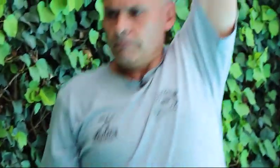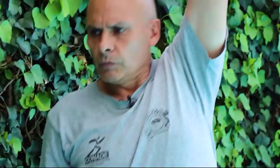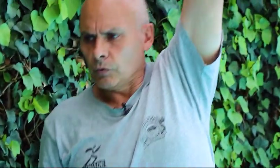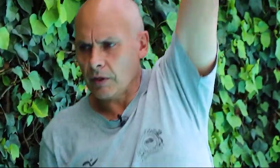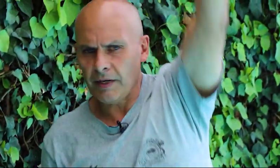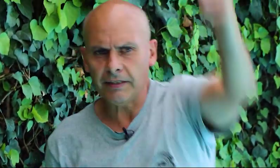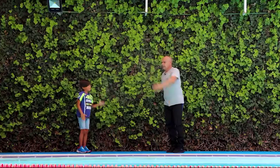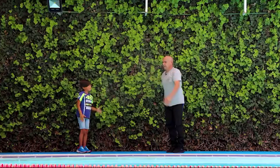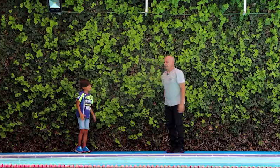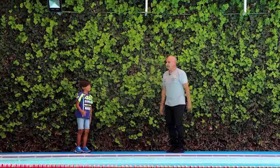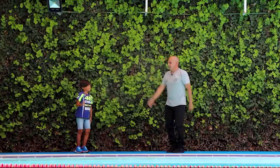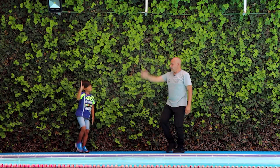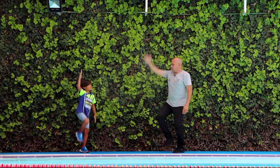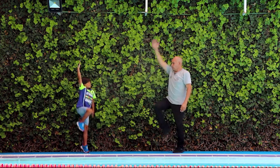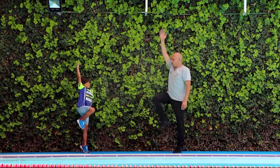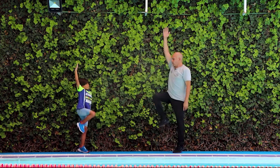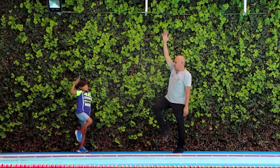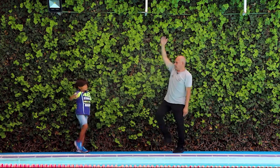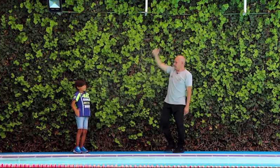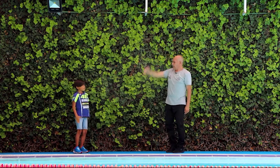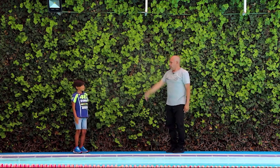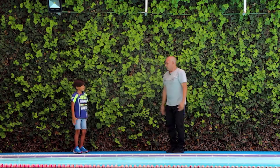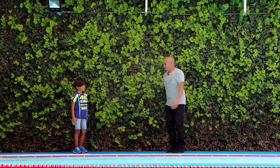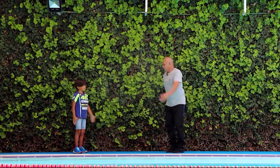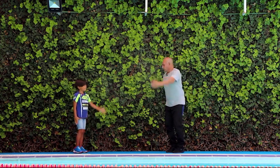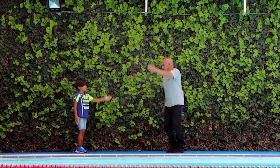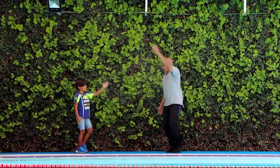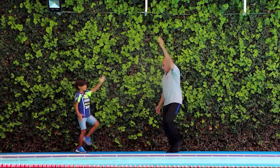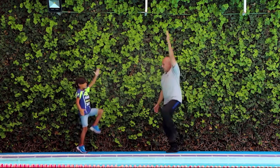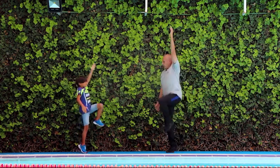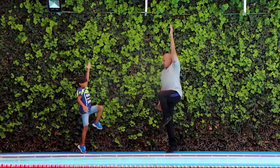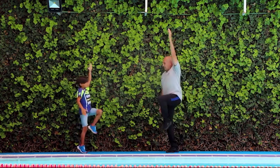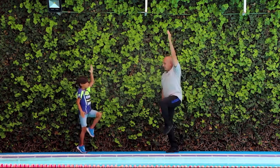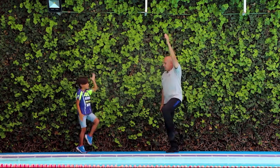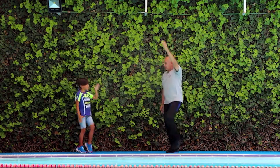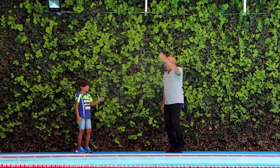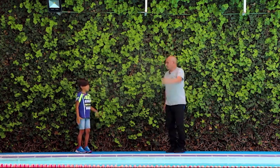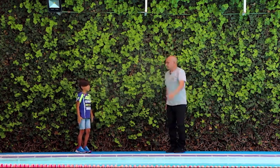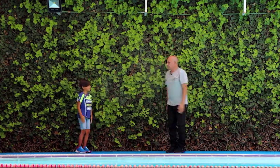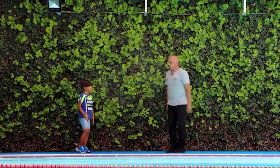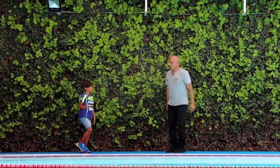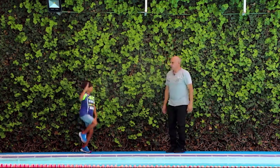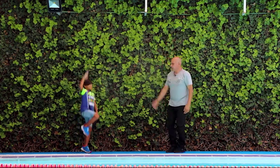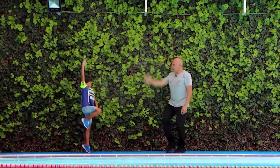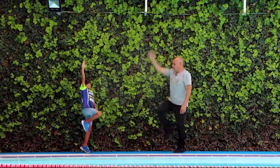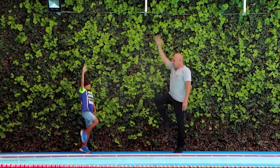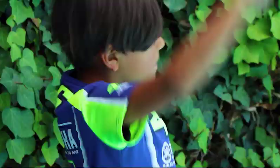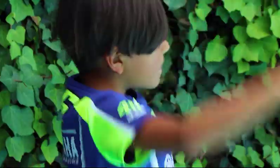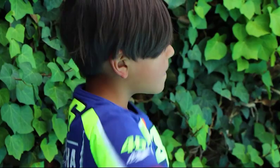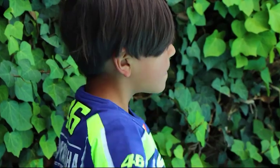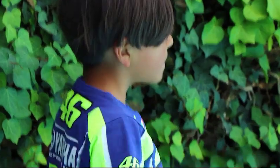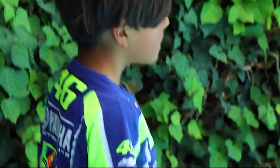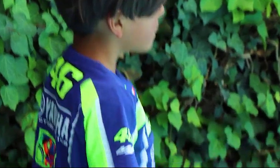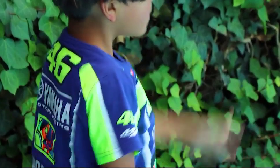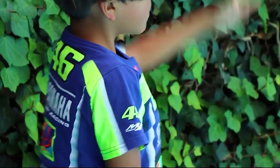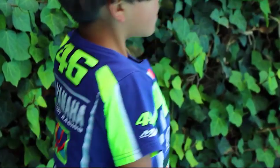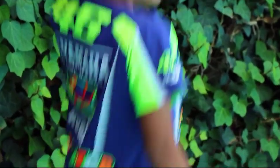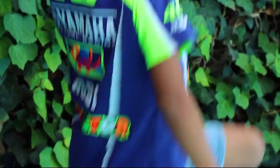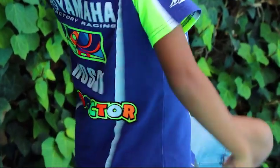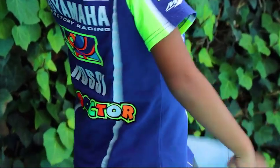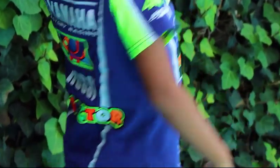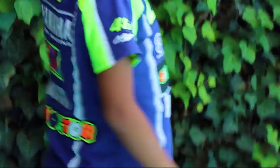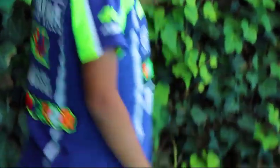¿Vale? Una más. Una más. Acuérdate, elevas rodilla y la